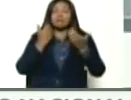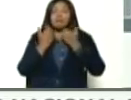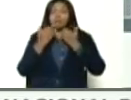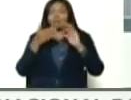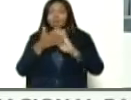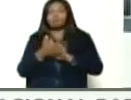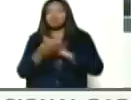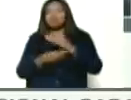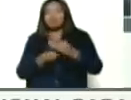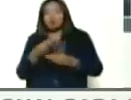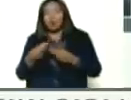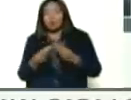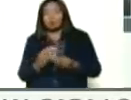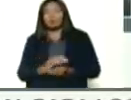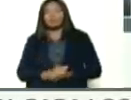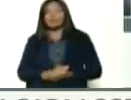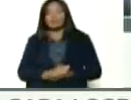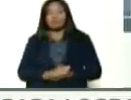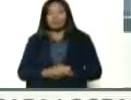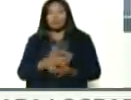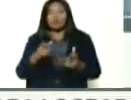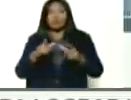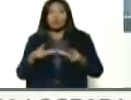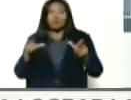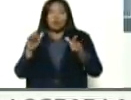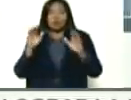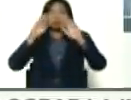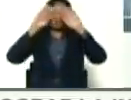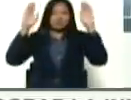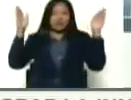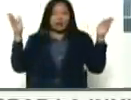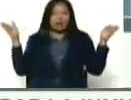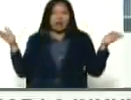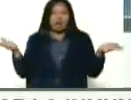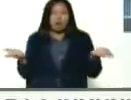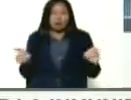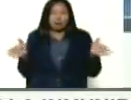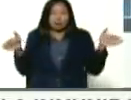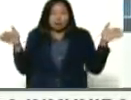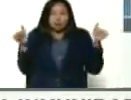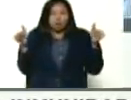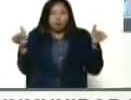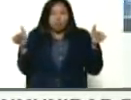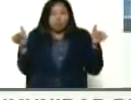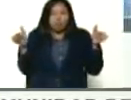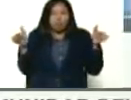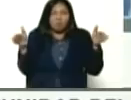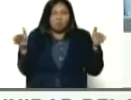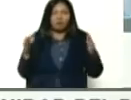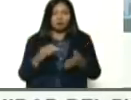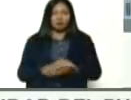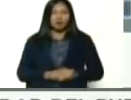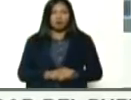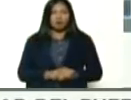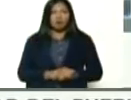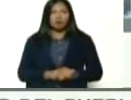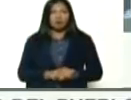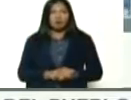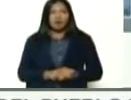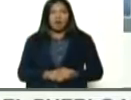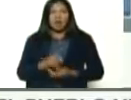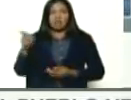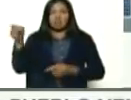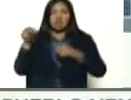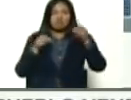que cuando hay un espacio cerrado como esta sala donde estoy cuando hay un espacio cerrado las partículas